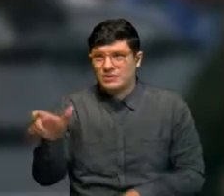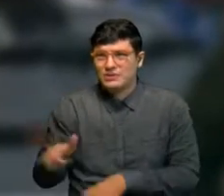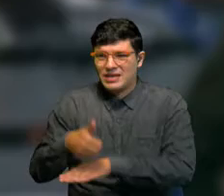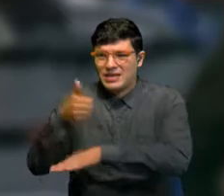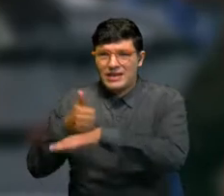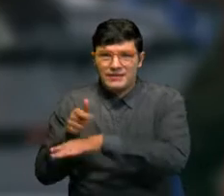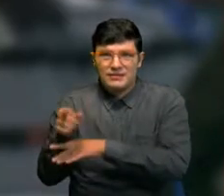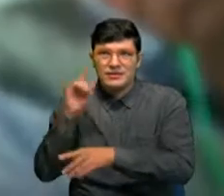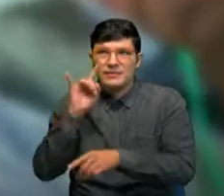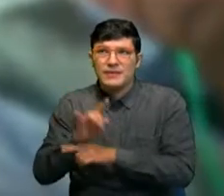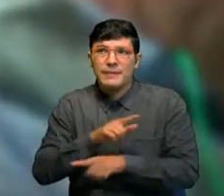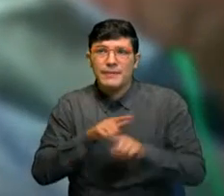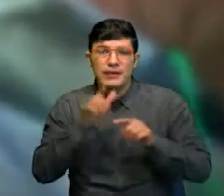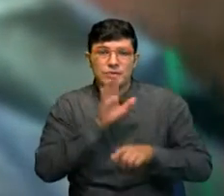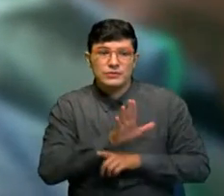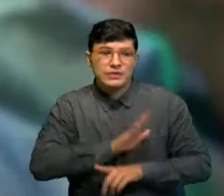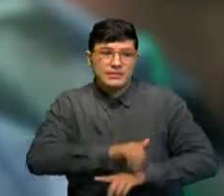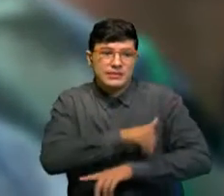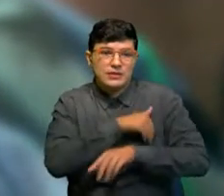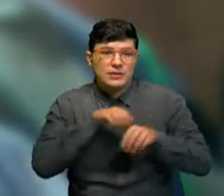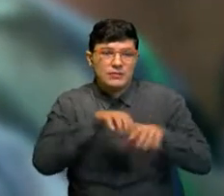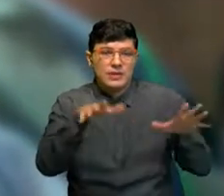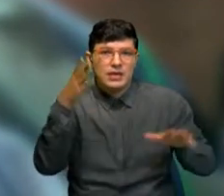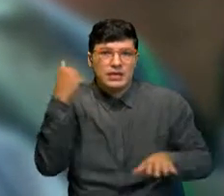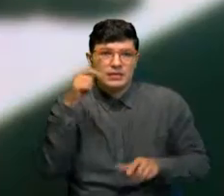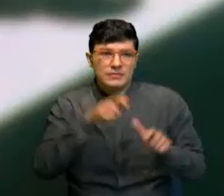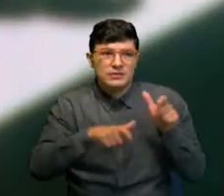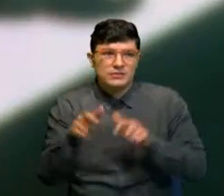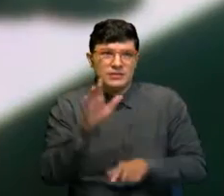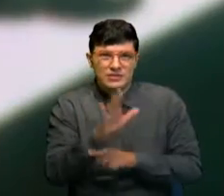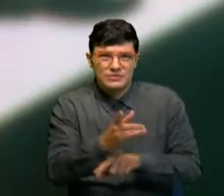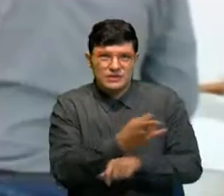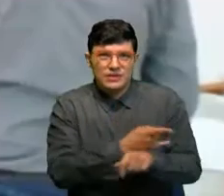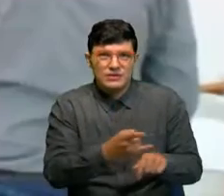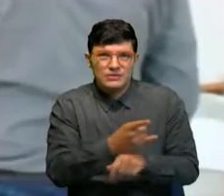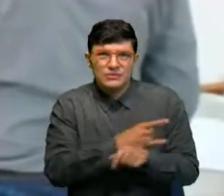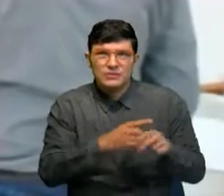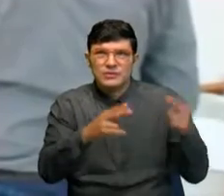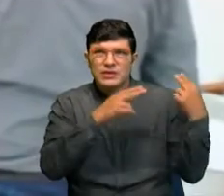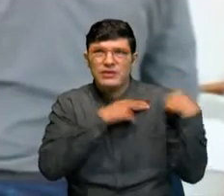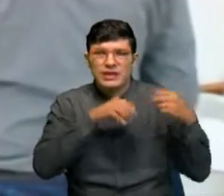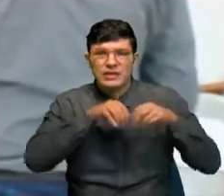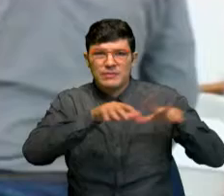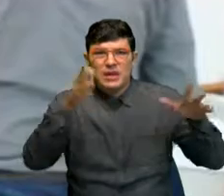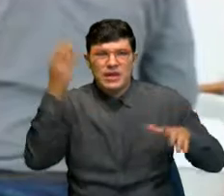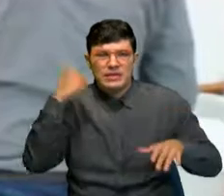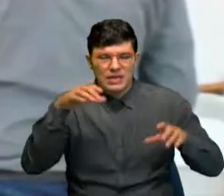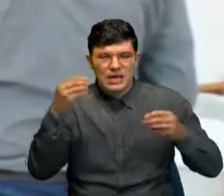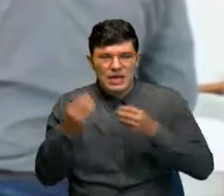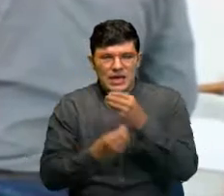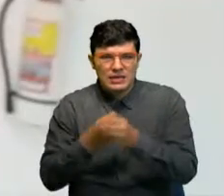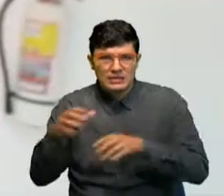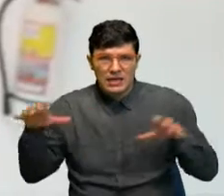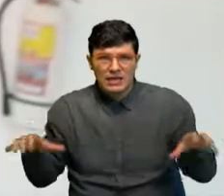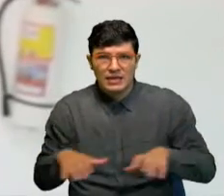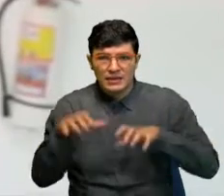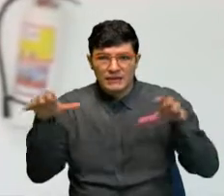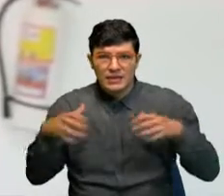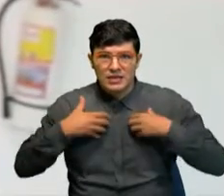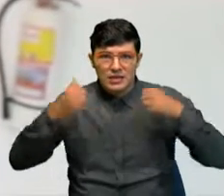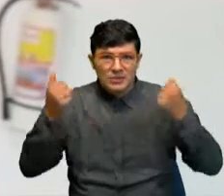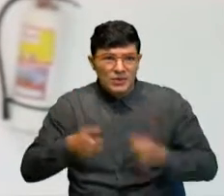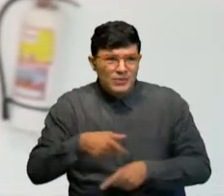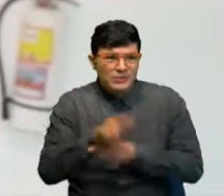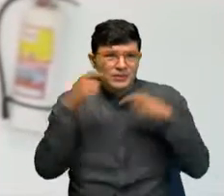ministerio público los funcionarios en uso de sus cargos públicos habrían realizado actividades propias de la campaña